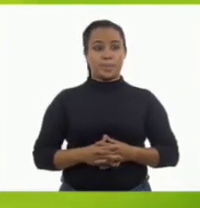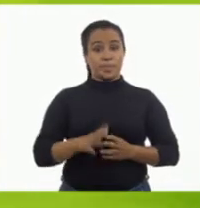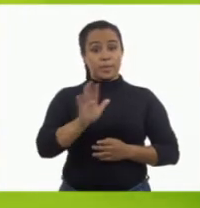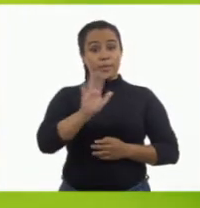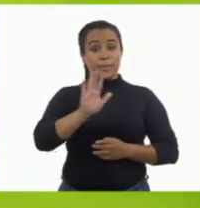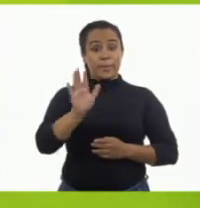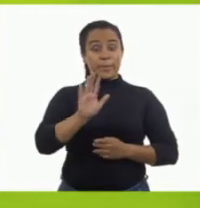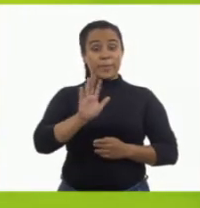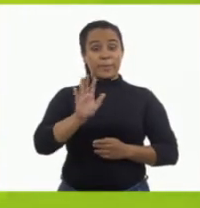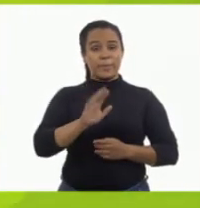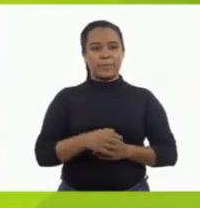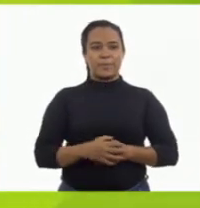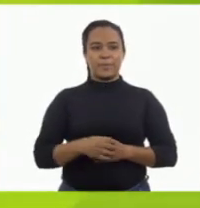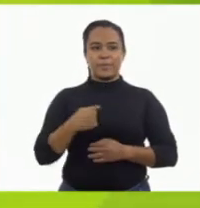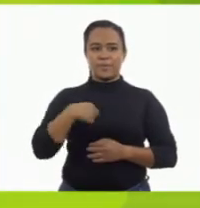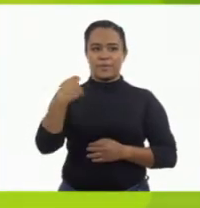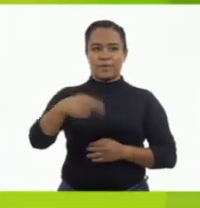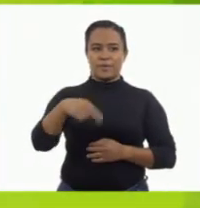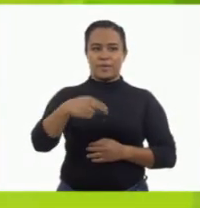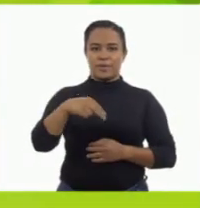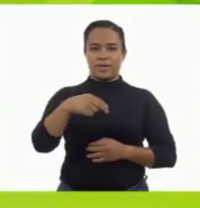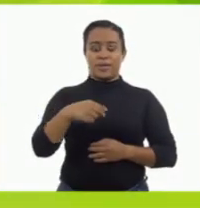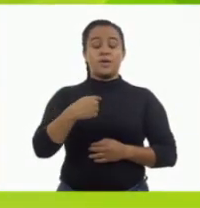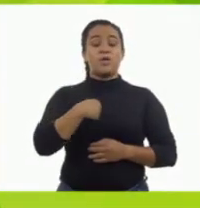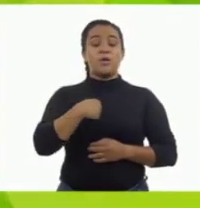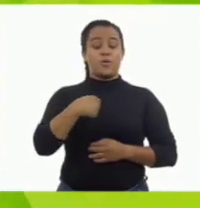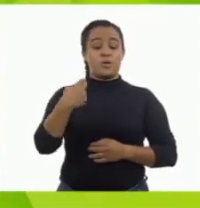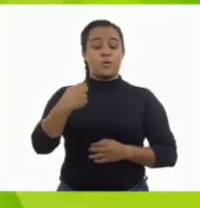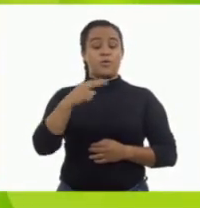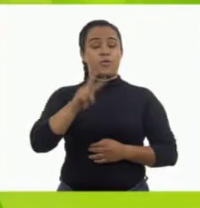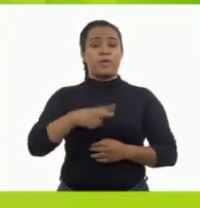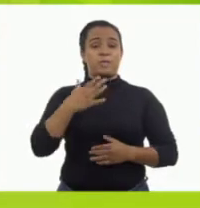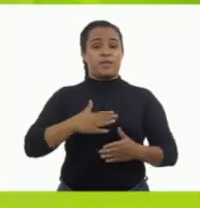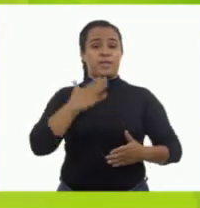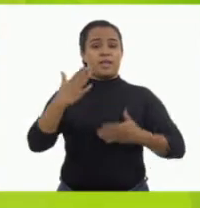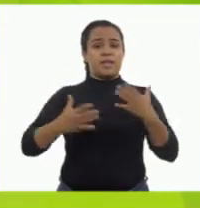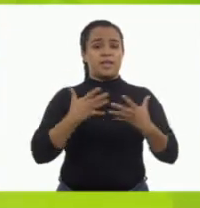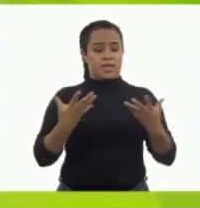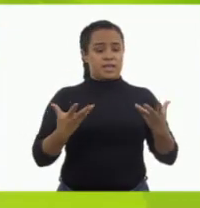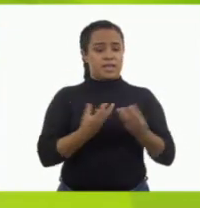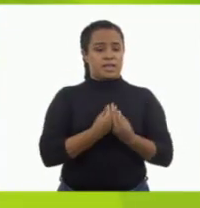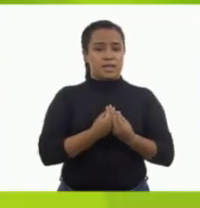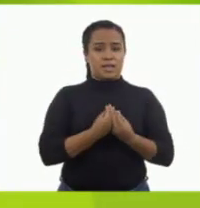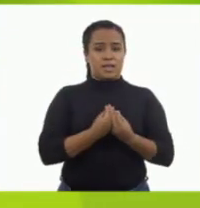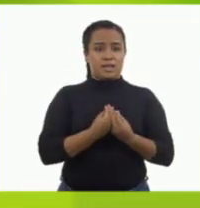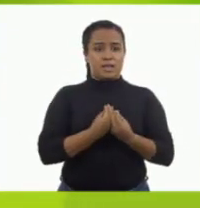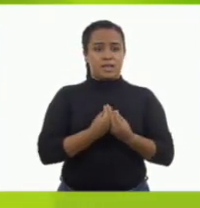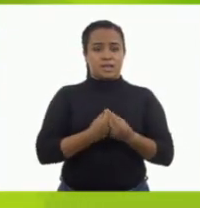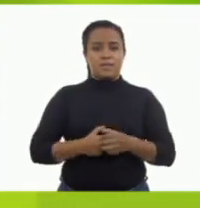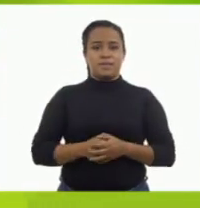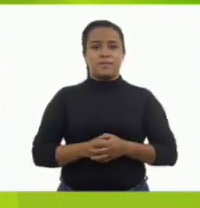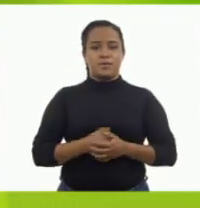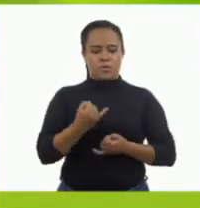¡Hola! Me da mucha alegría jugar con mis tercherones.